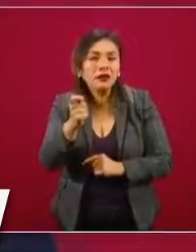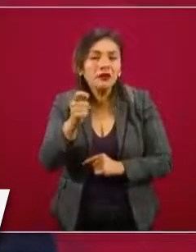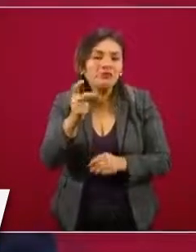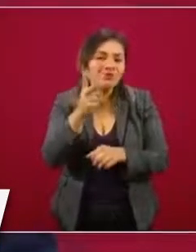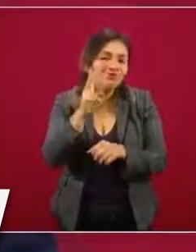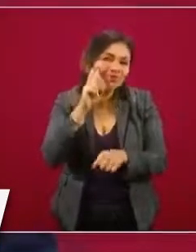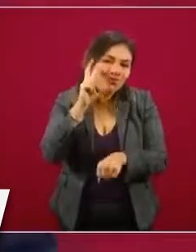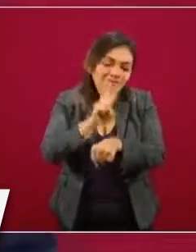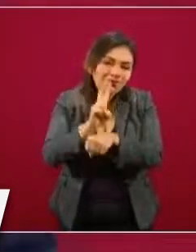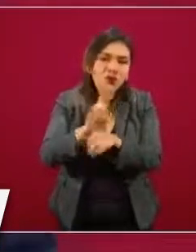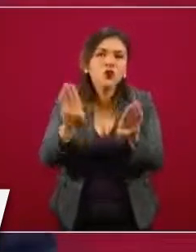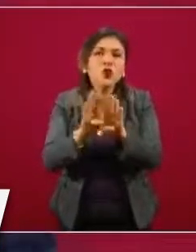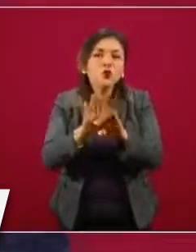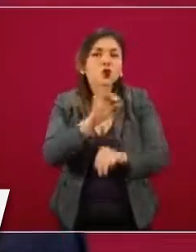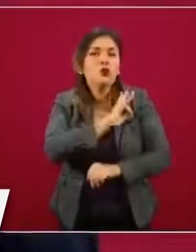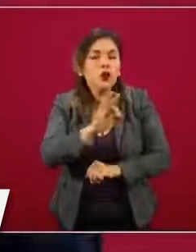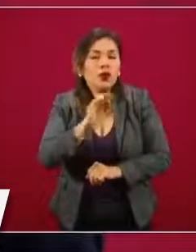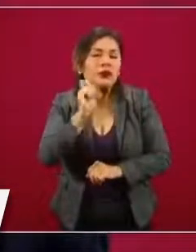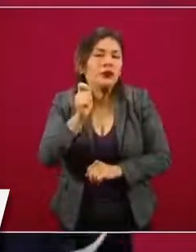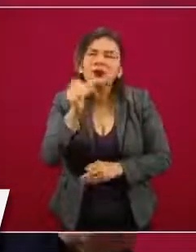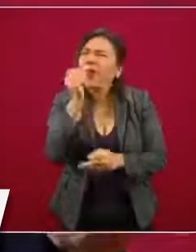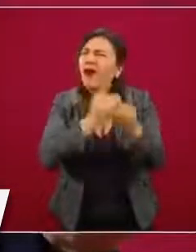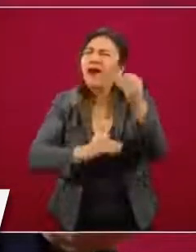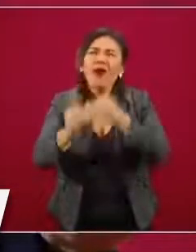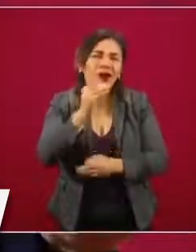previendo, todo